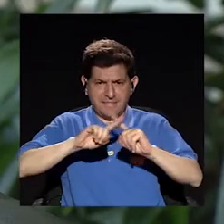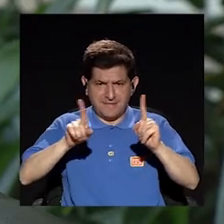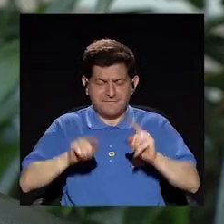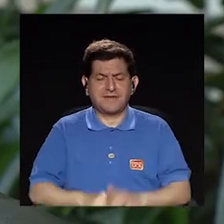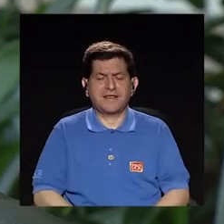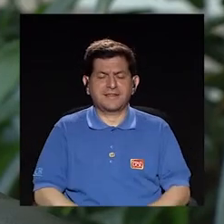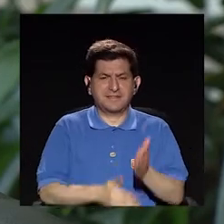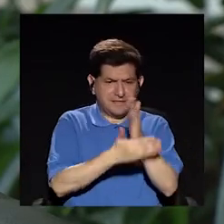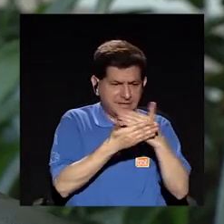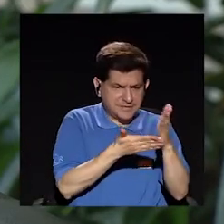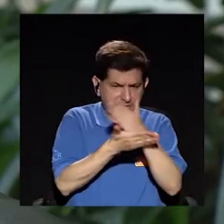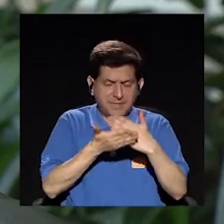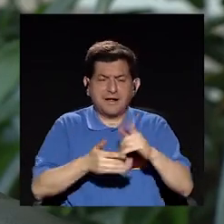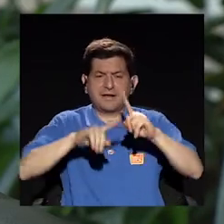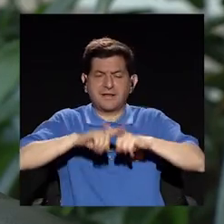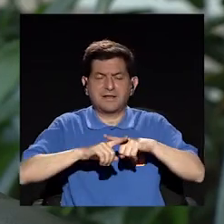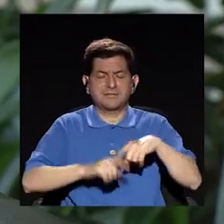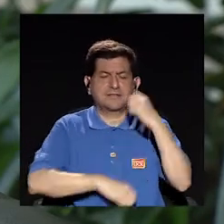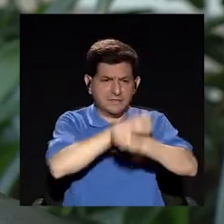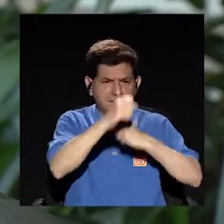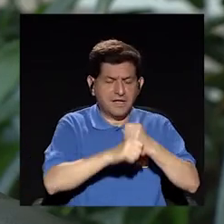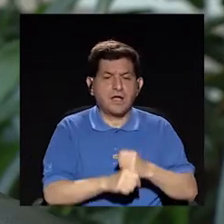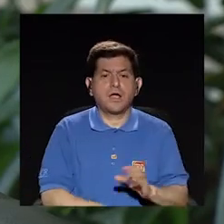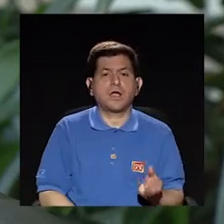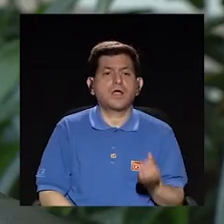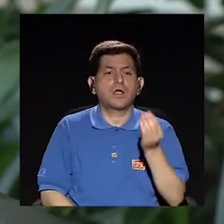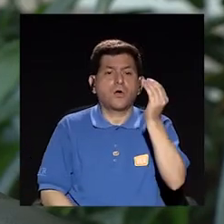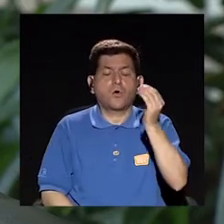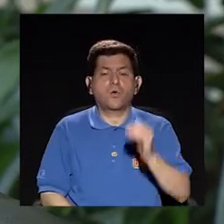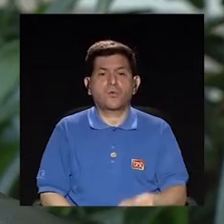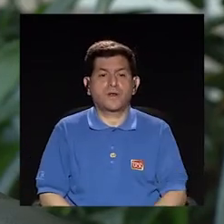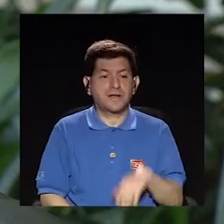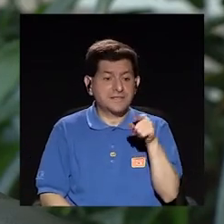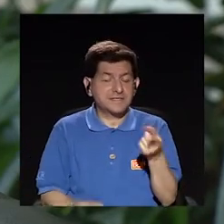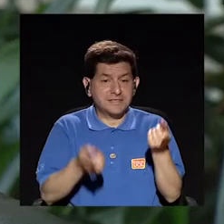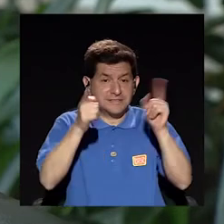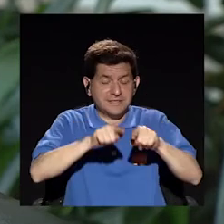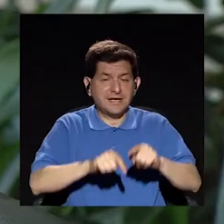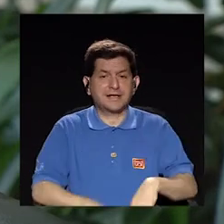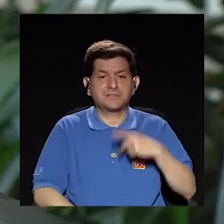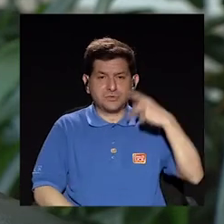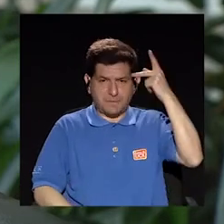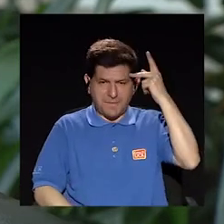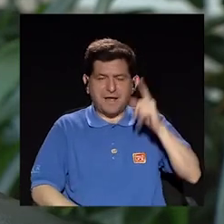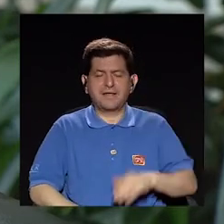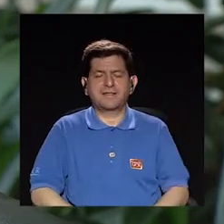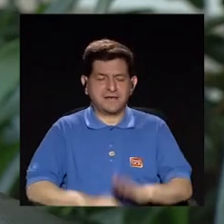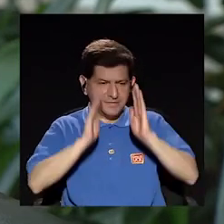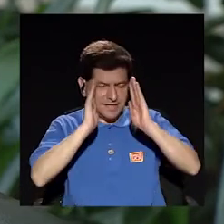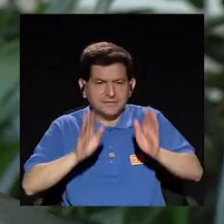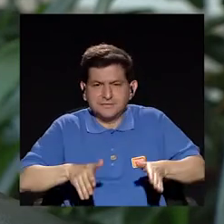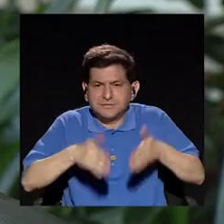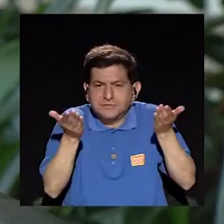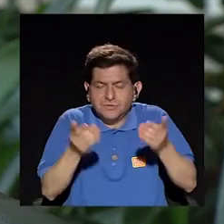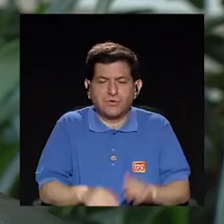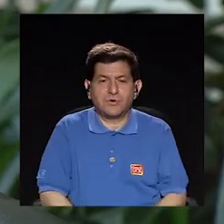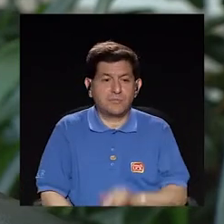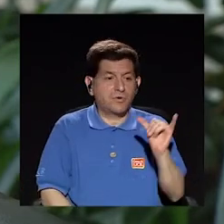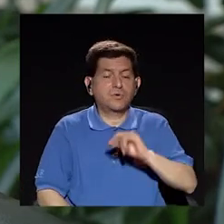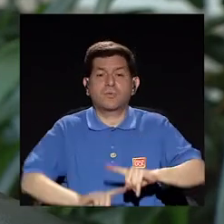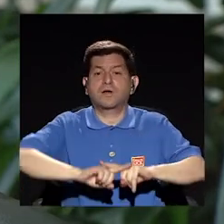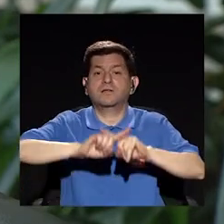según edad y las cosas que los padres pueden ir abordando con los jóvenes. Importante también viene toda